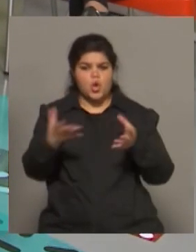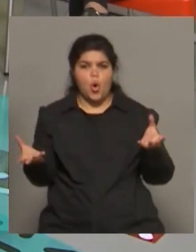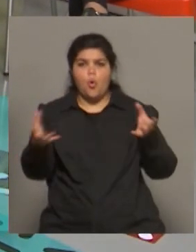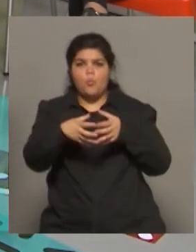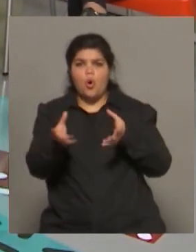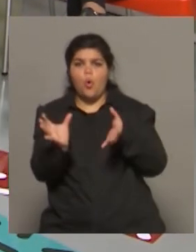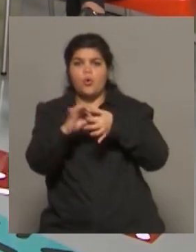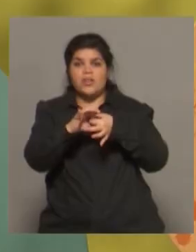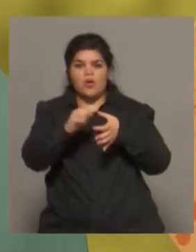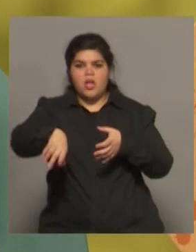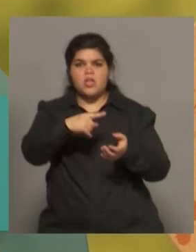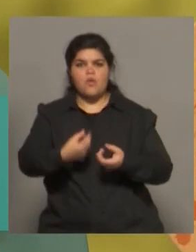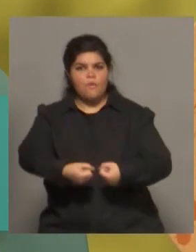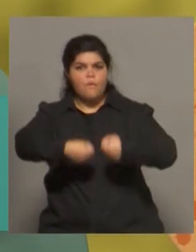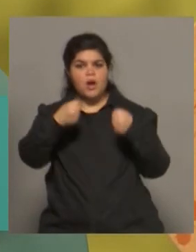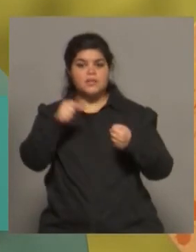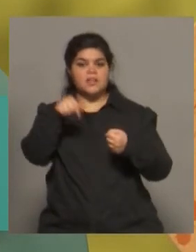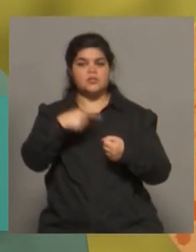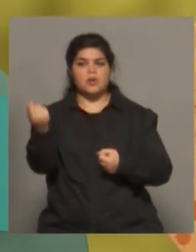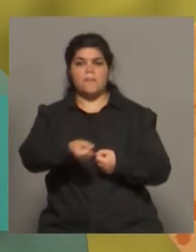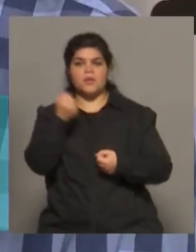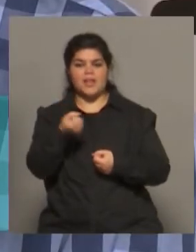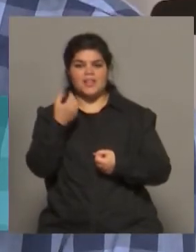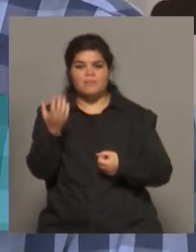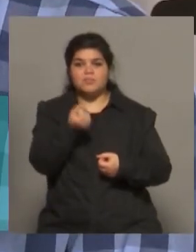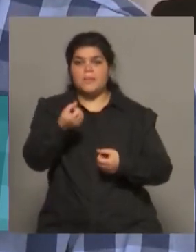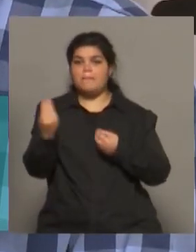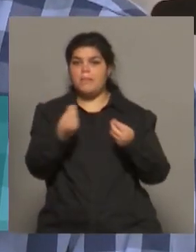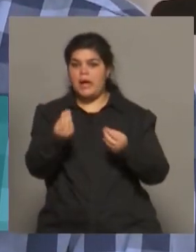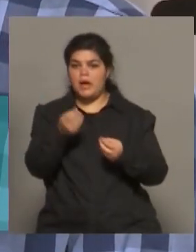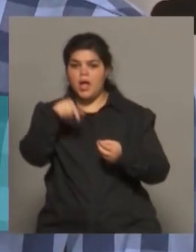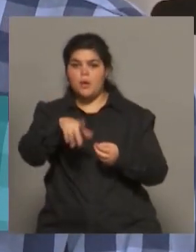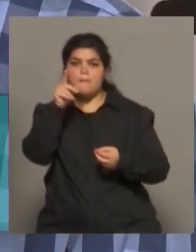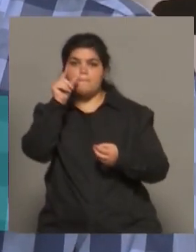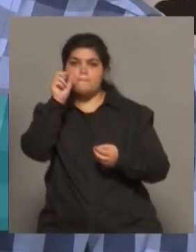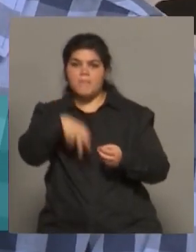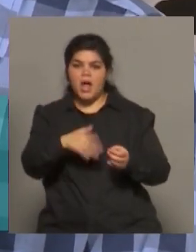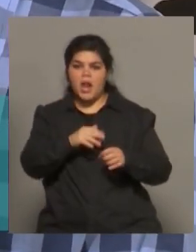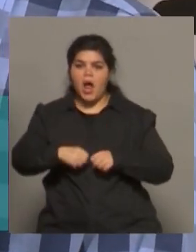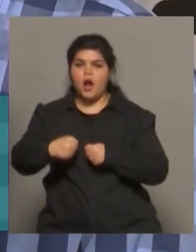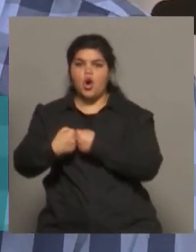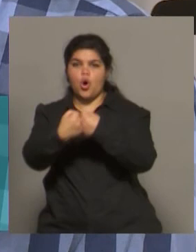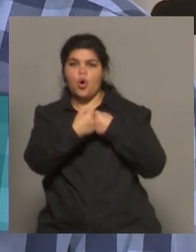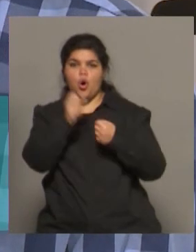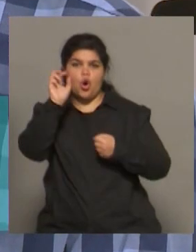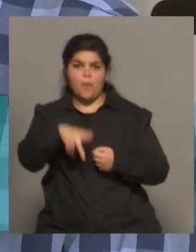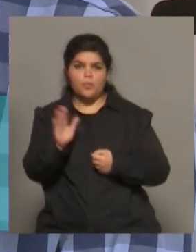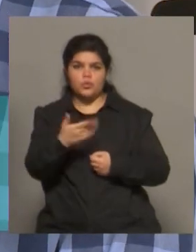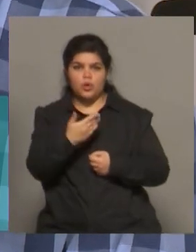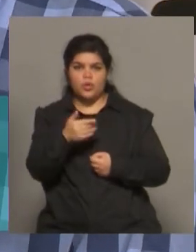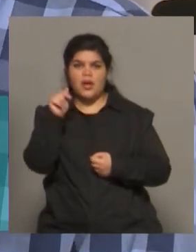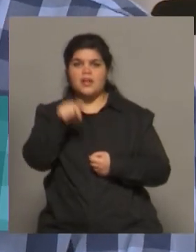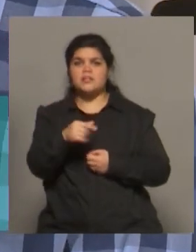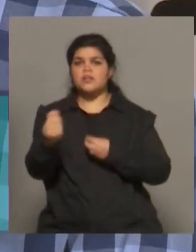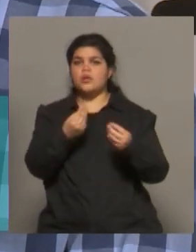muchísima fuerza entre sí. Y eso hay que saber aprovecharlo, y hay que saber tener una política común, que yo creo que dijeron la palabra y es denominador.